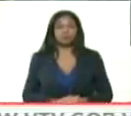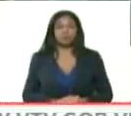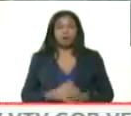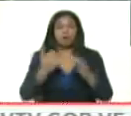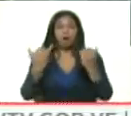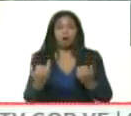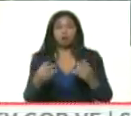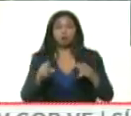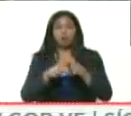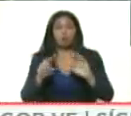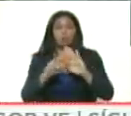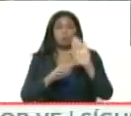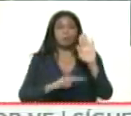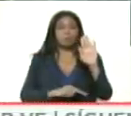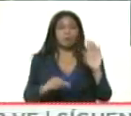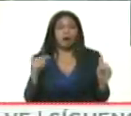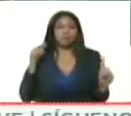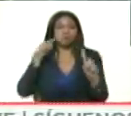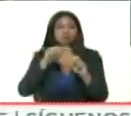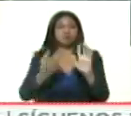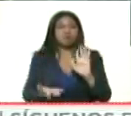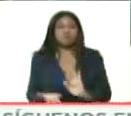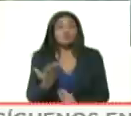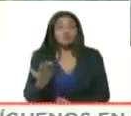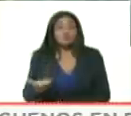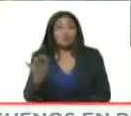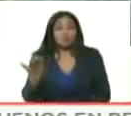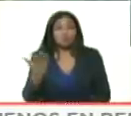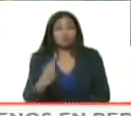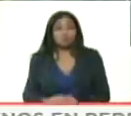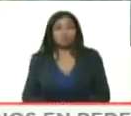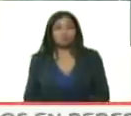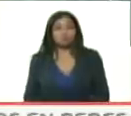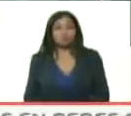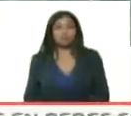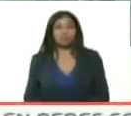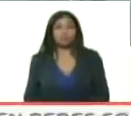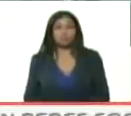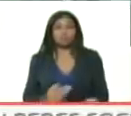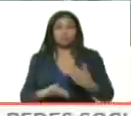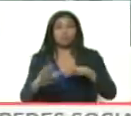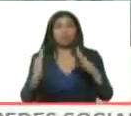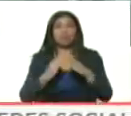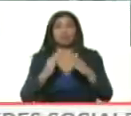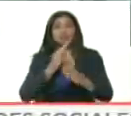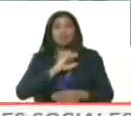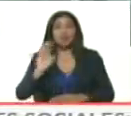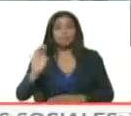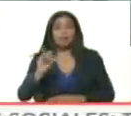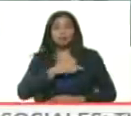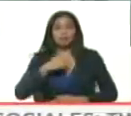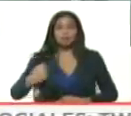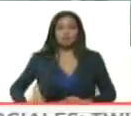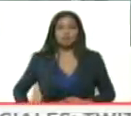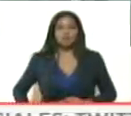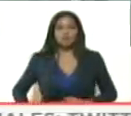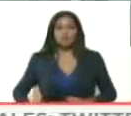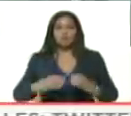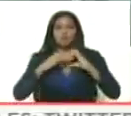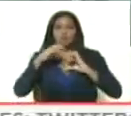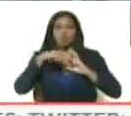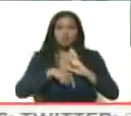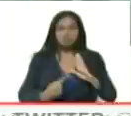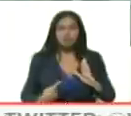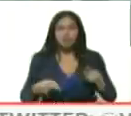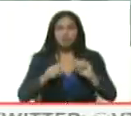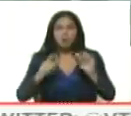cumpliendo esta misión importante y se van a casa, a la patria, con el corazón